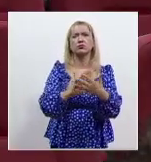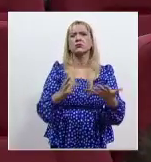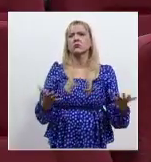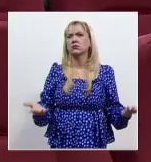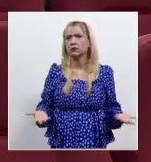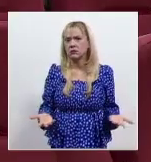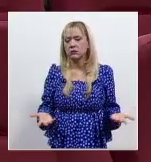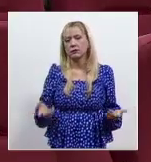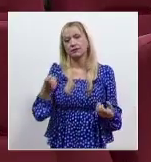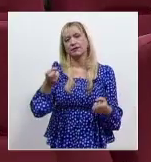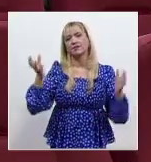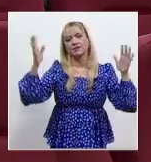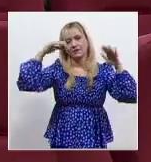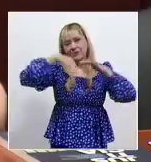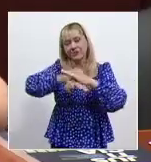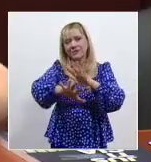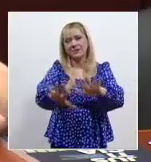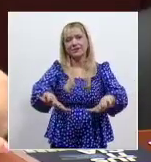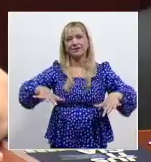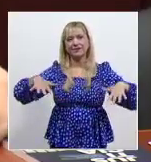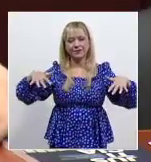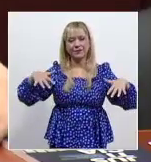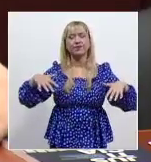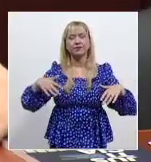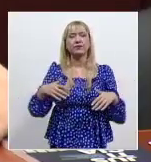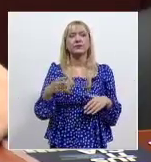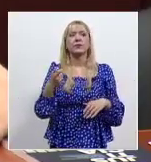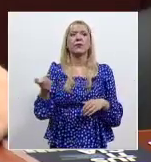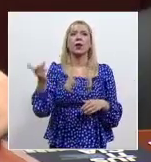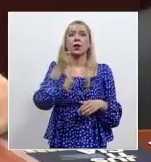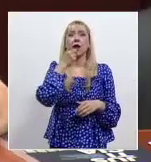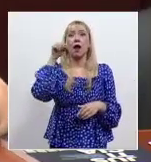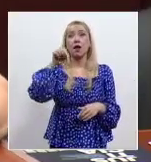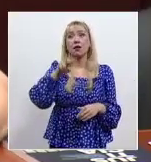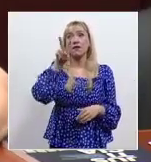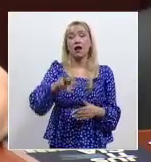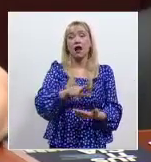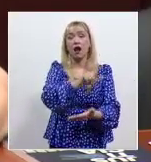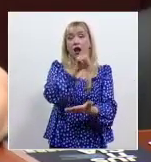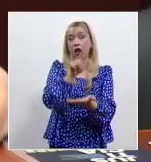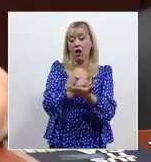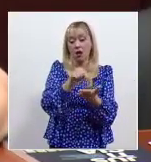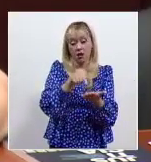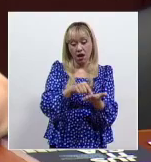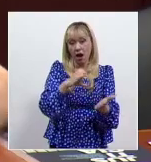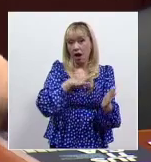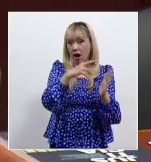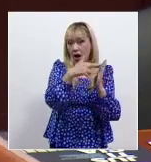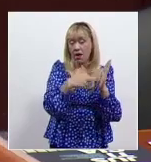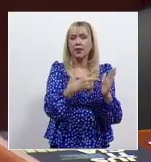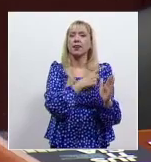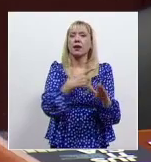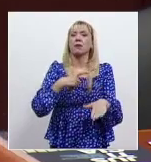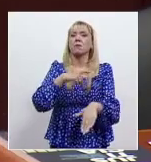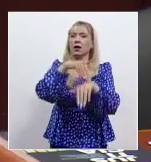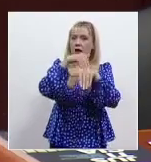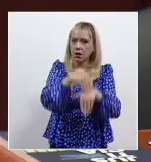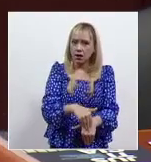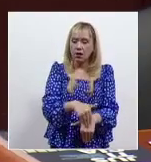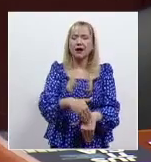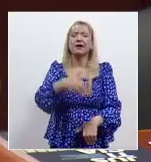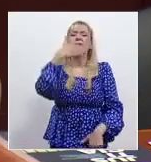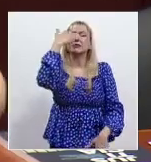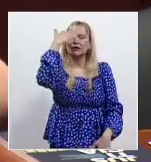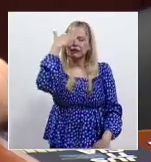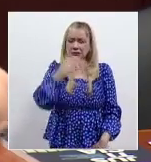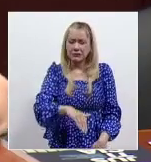auditorio Ministro Vicente Aguinaco. Vivimos en un estado de derecho, este debe aplicarse y se reconoce la existencia